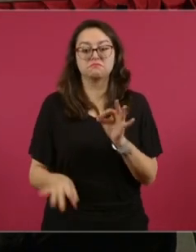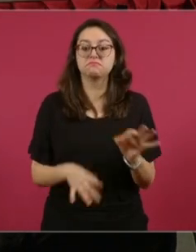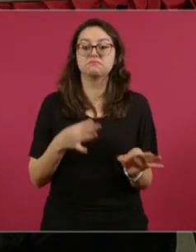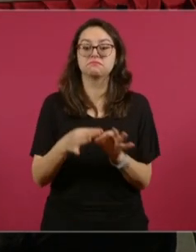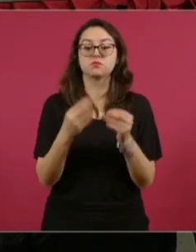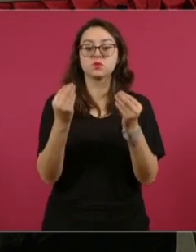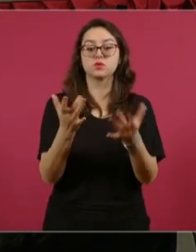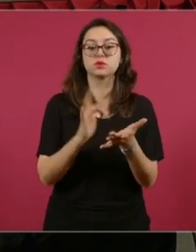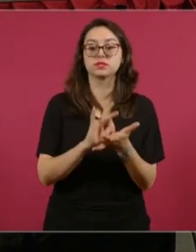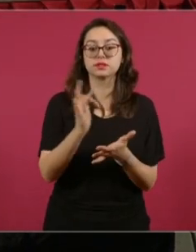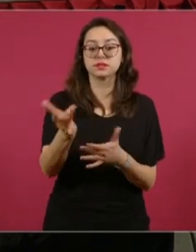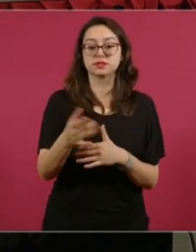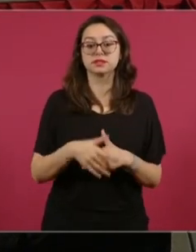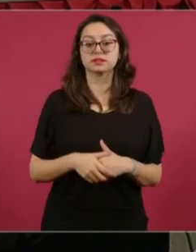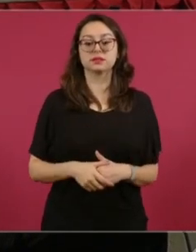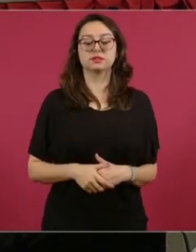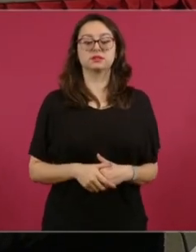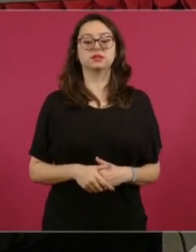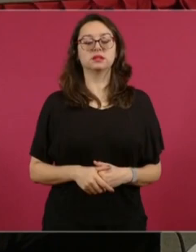gracias.